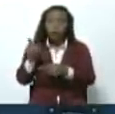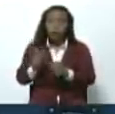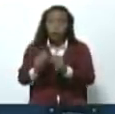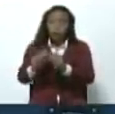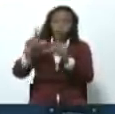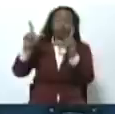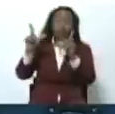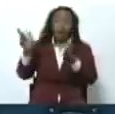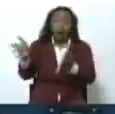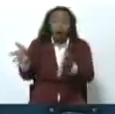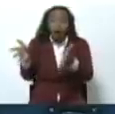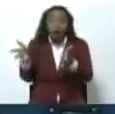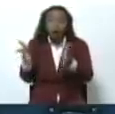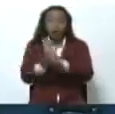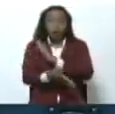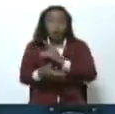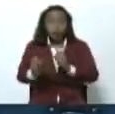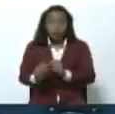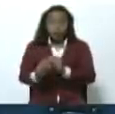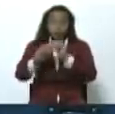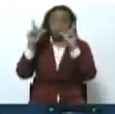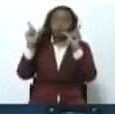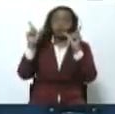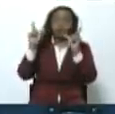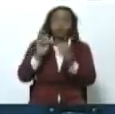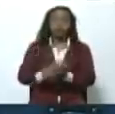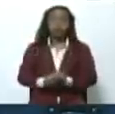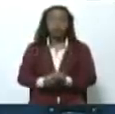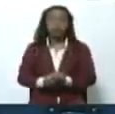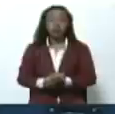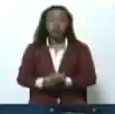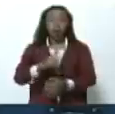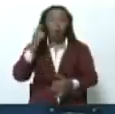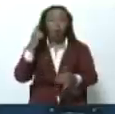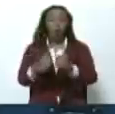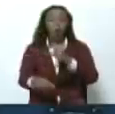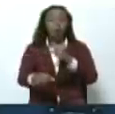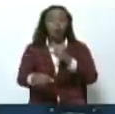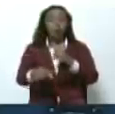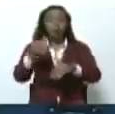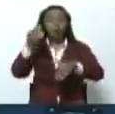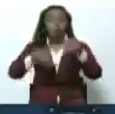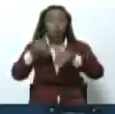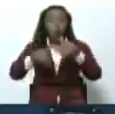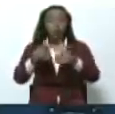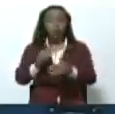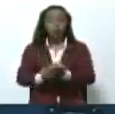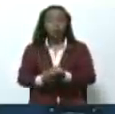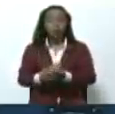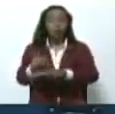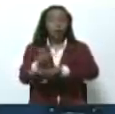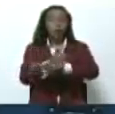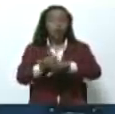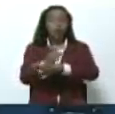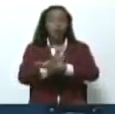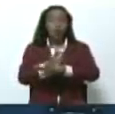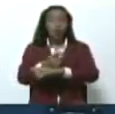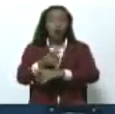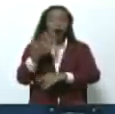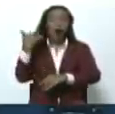victoria, impresionante. La última elección de gobernadores que